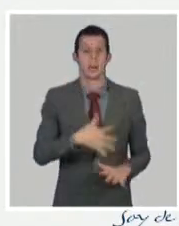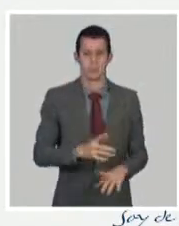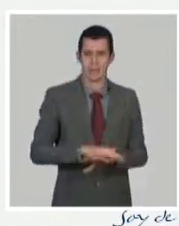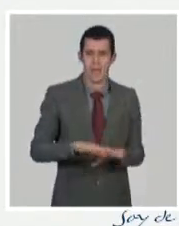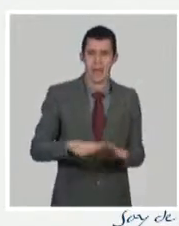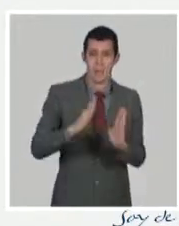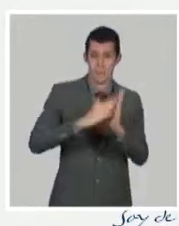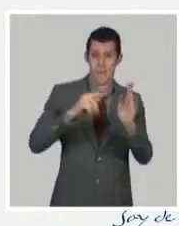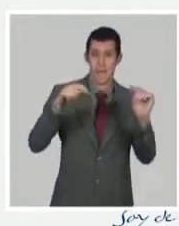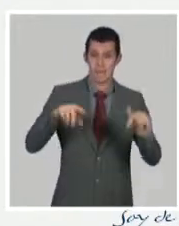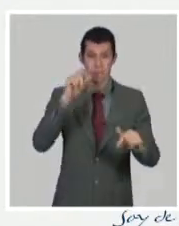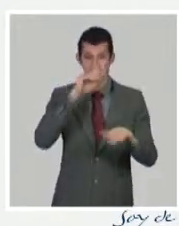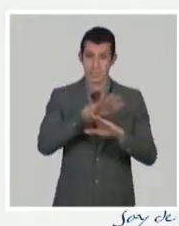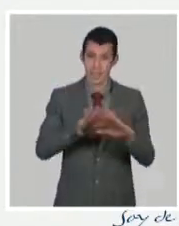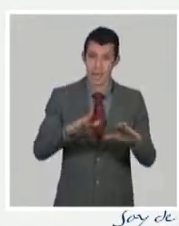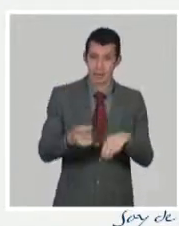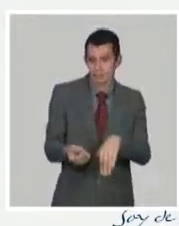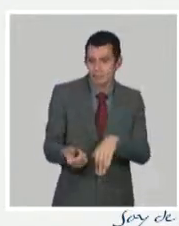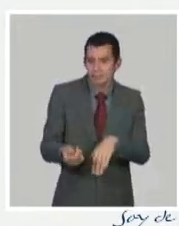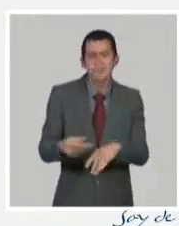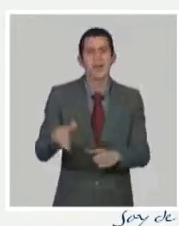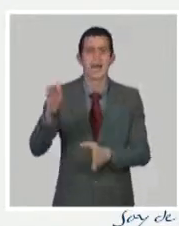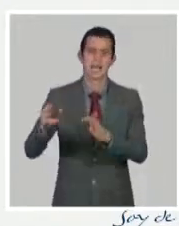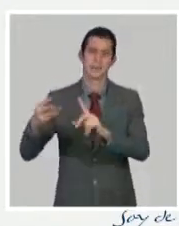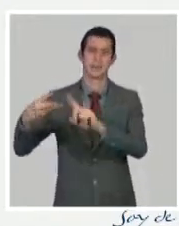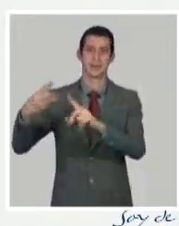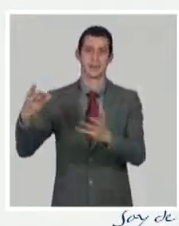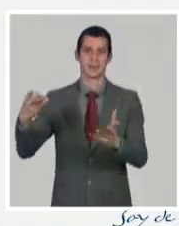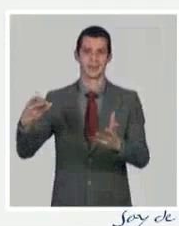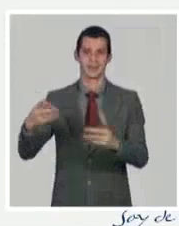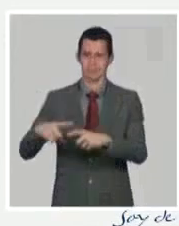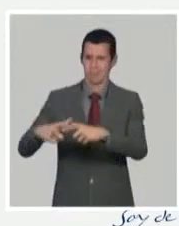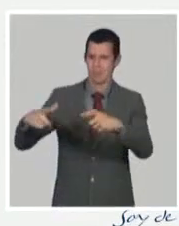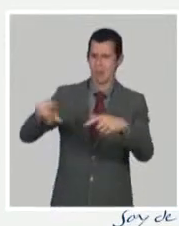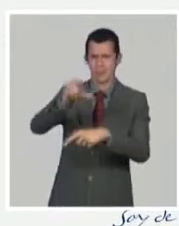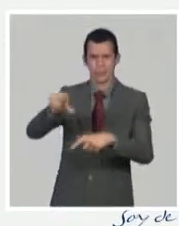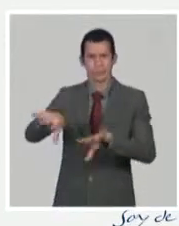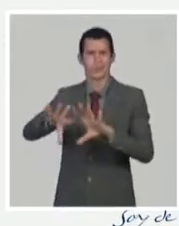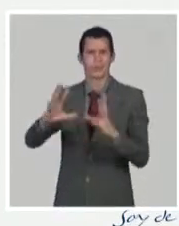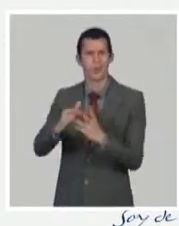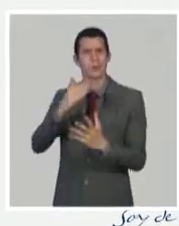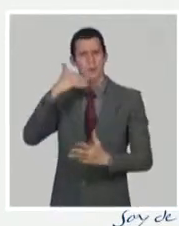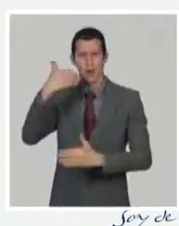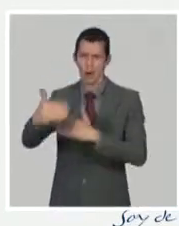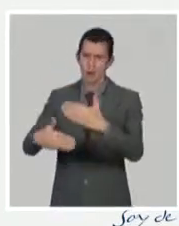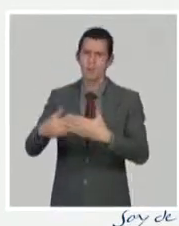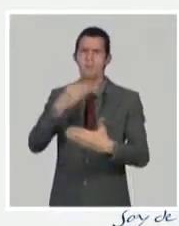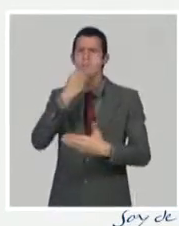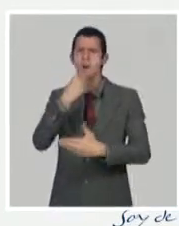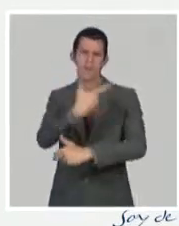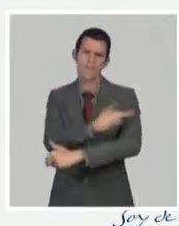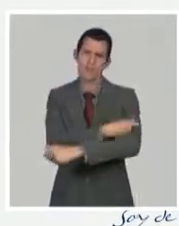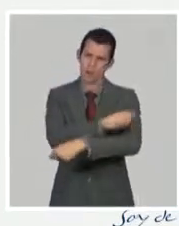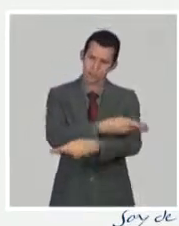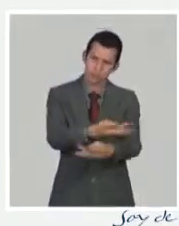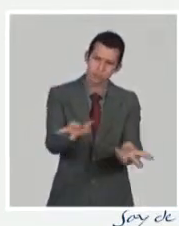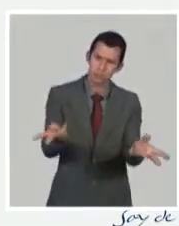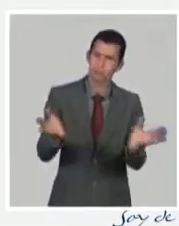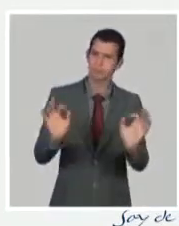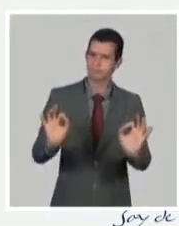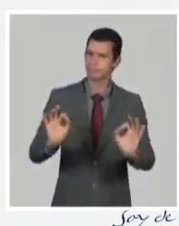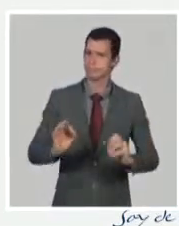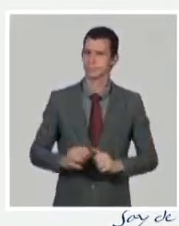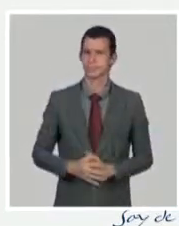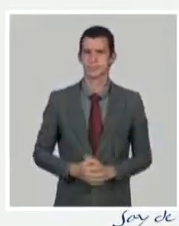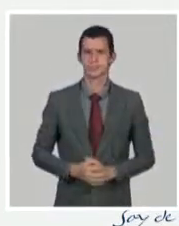qué no podrían estarse planteando con estos candidatos vacunales que son muy seguros y están demostrando que tienen una inmunidad